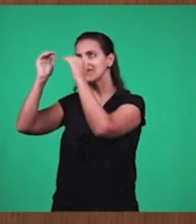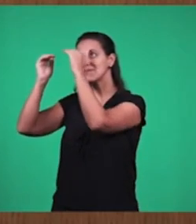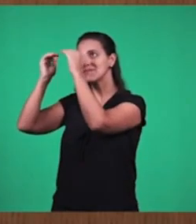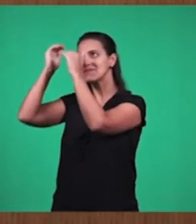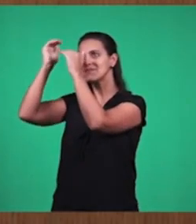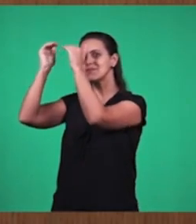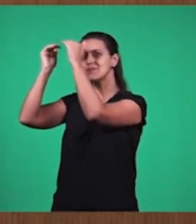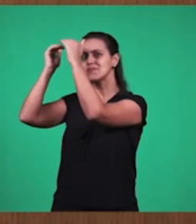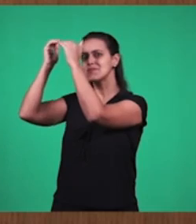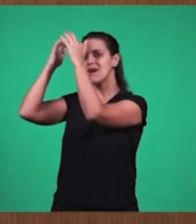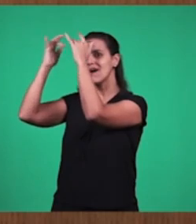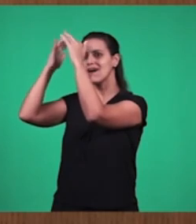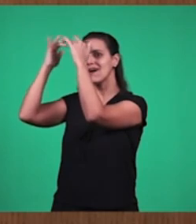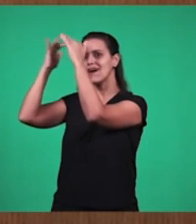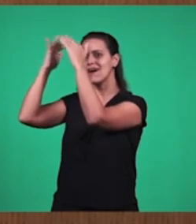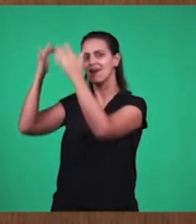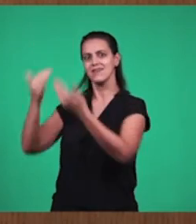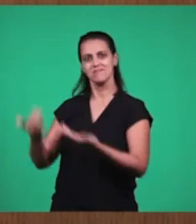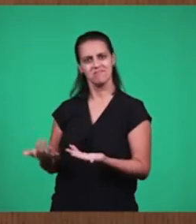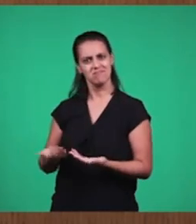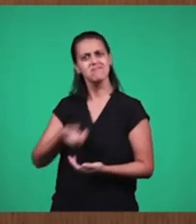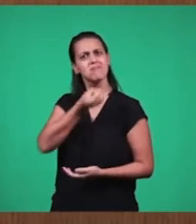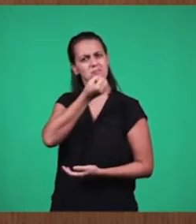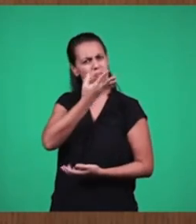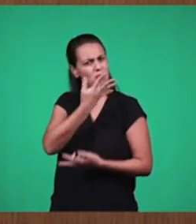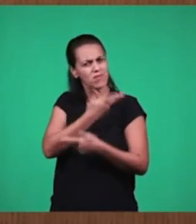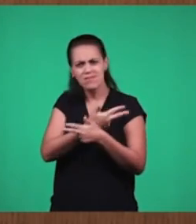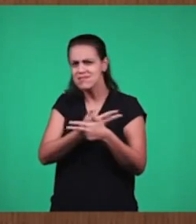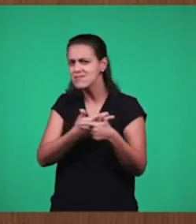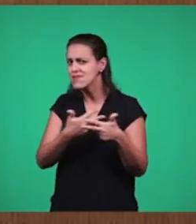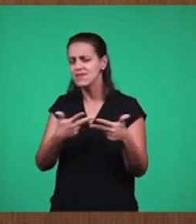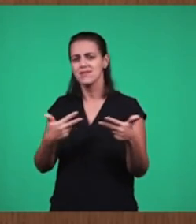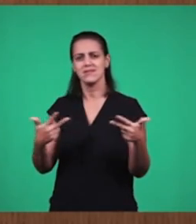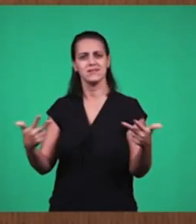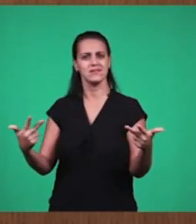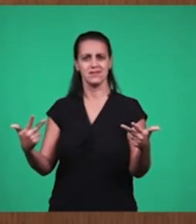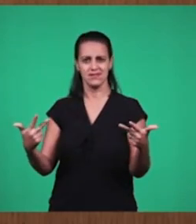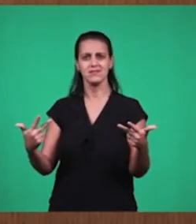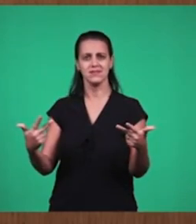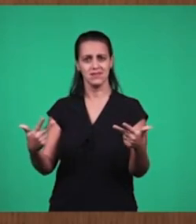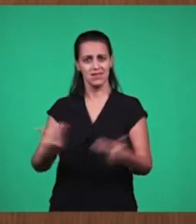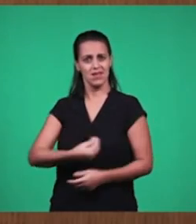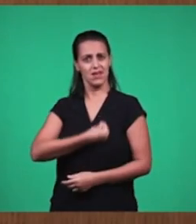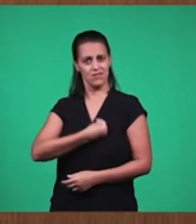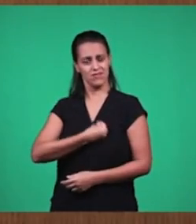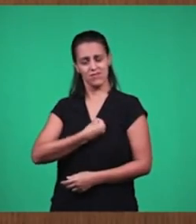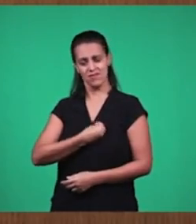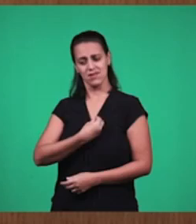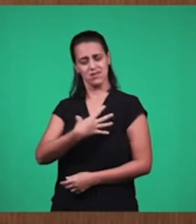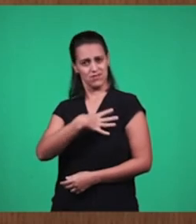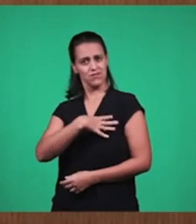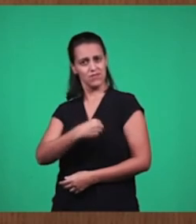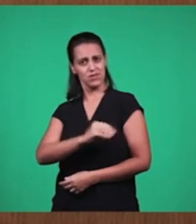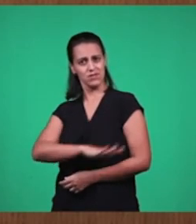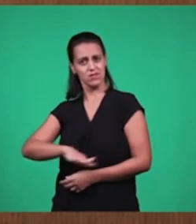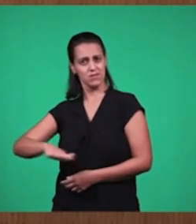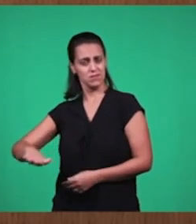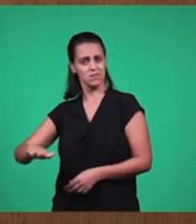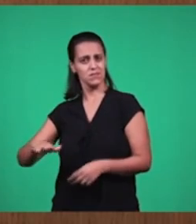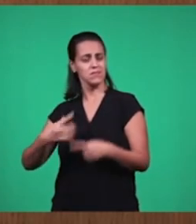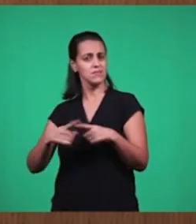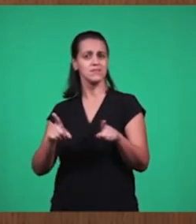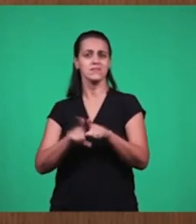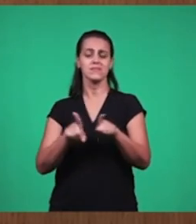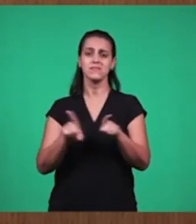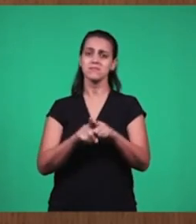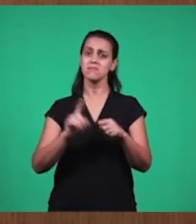de psicológicos superiores. Eso trae muchos beneficios, no solo para la vida presente de nuestros niños, sino también